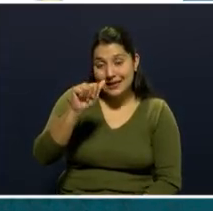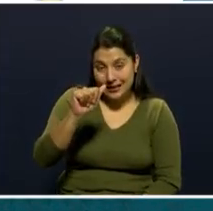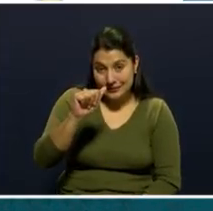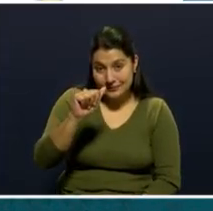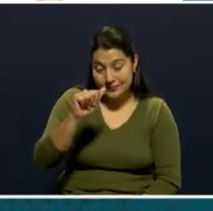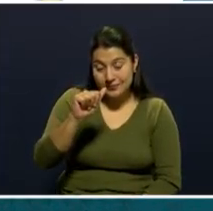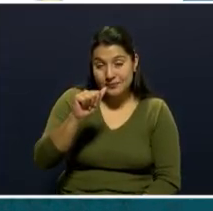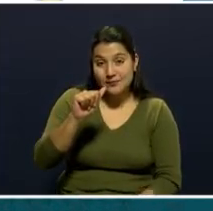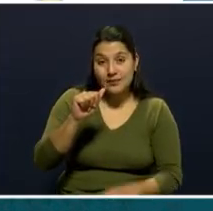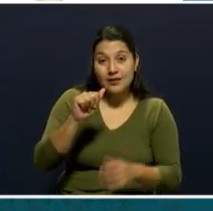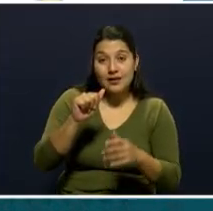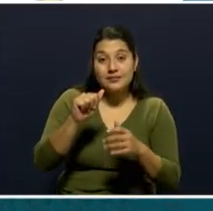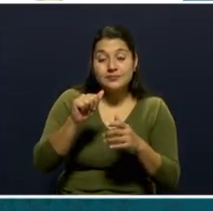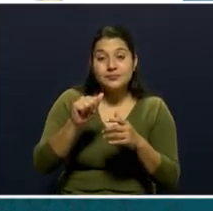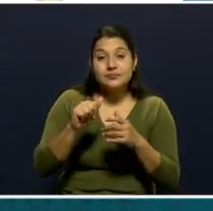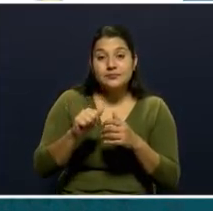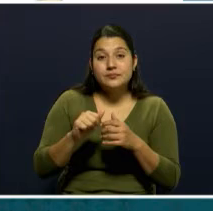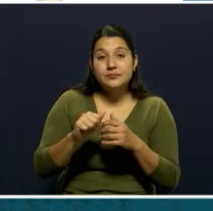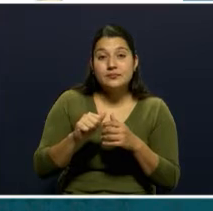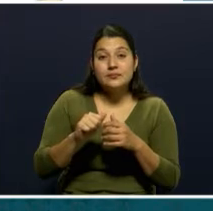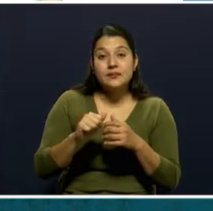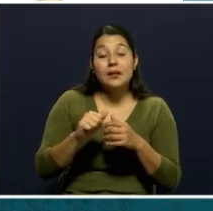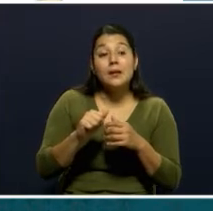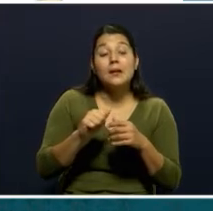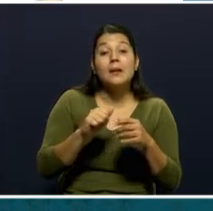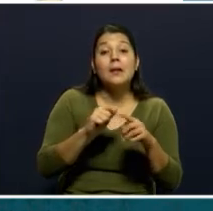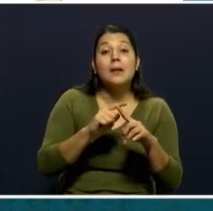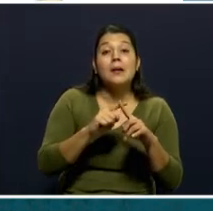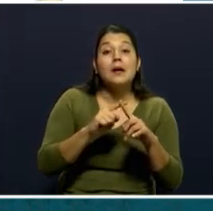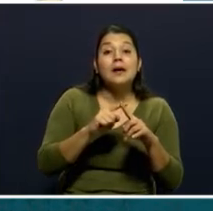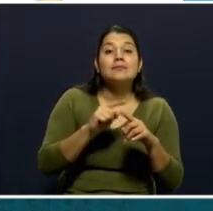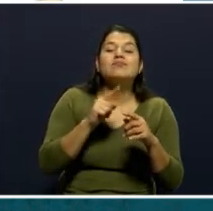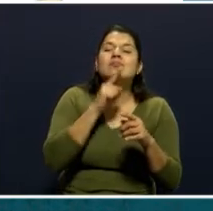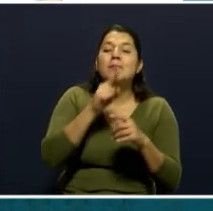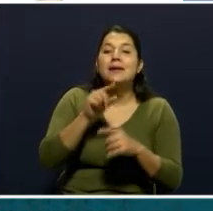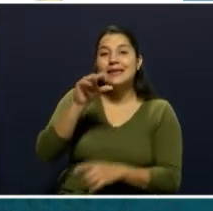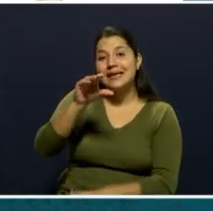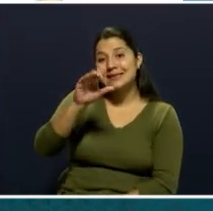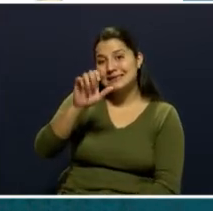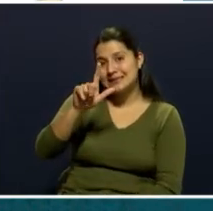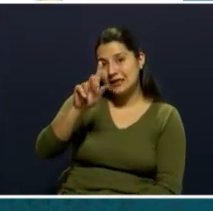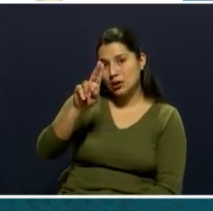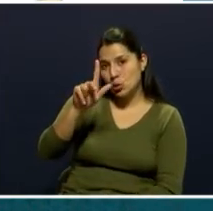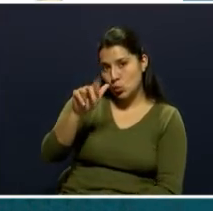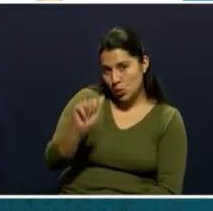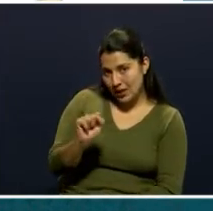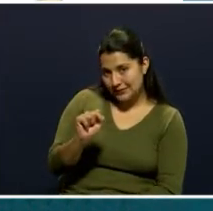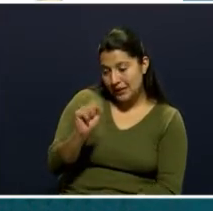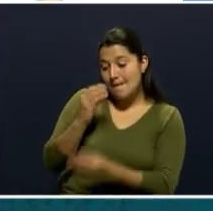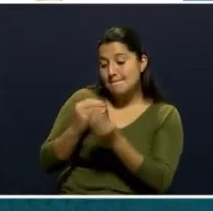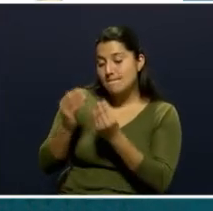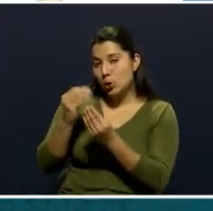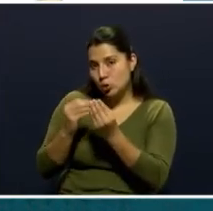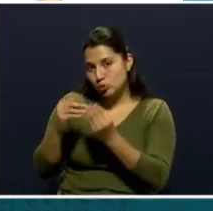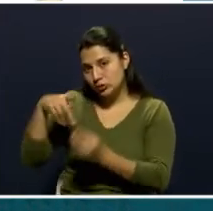producir proteínas a favor del virus. Como Irene les comentaba, el virus coloniza la